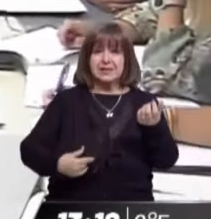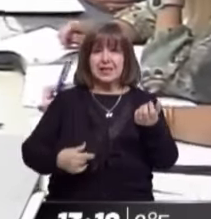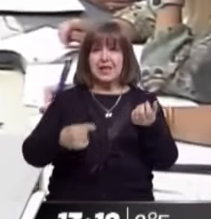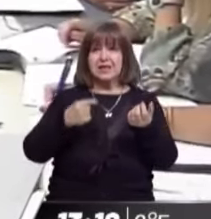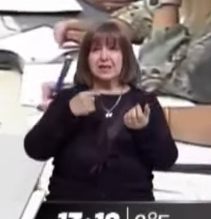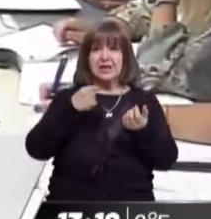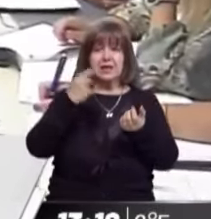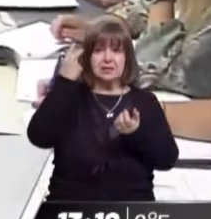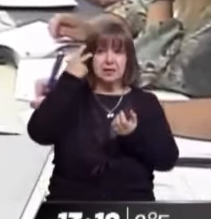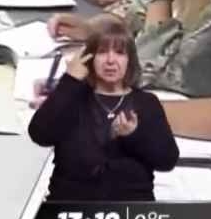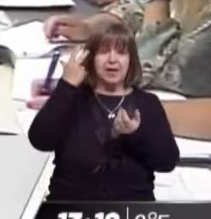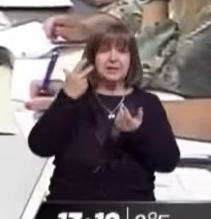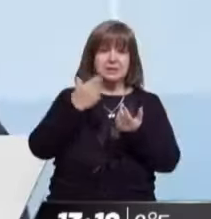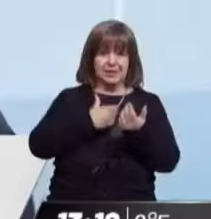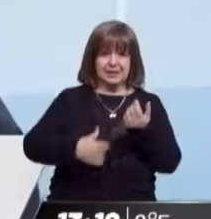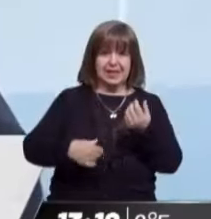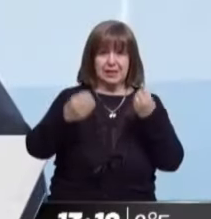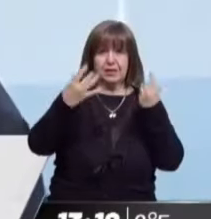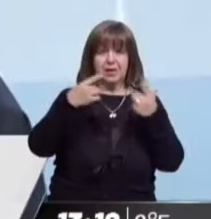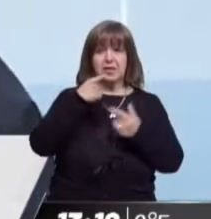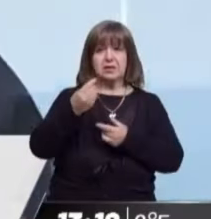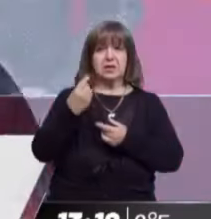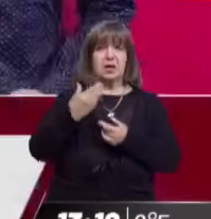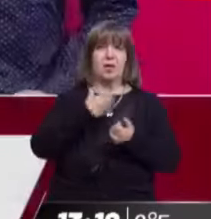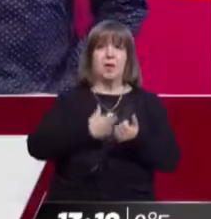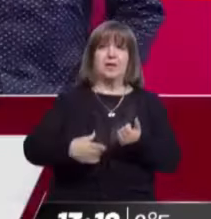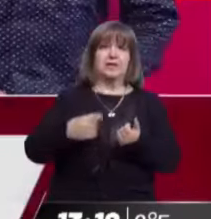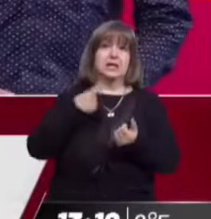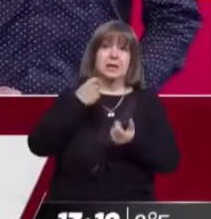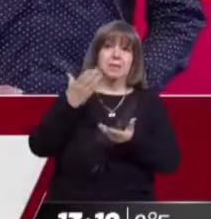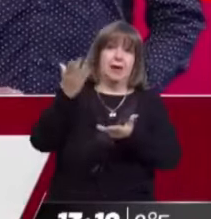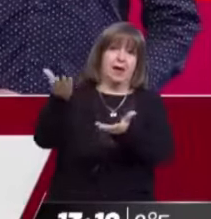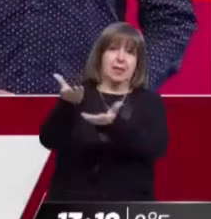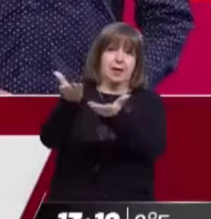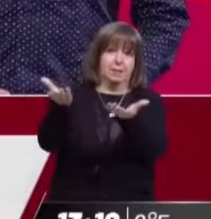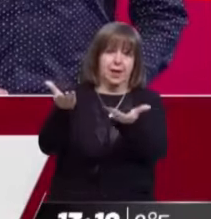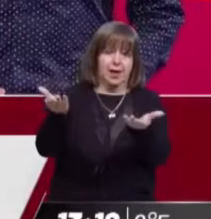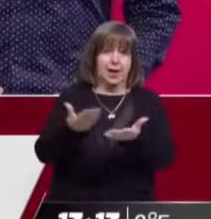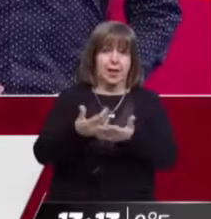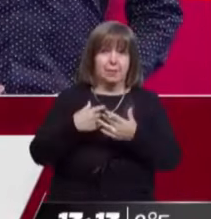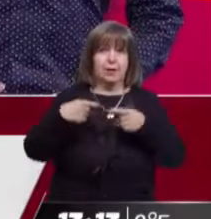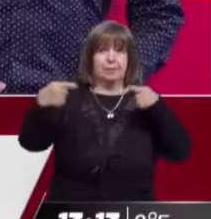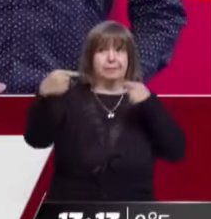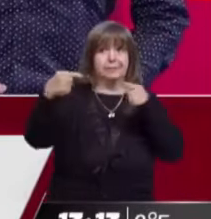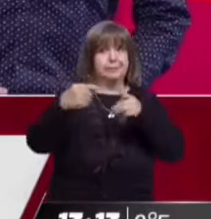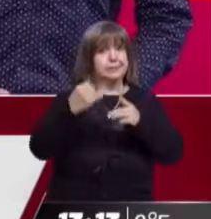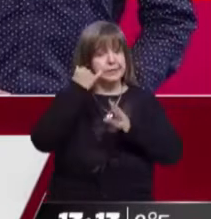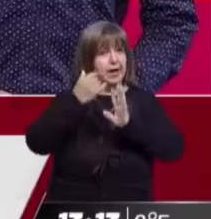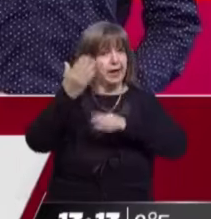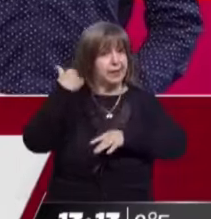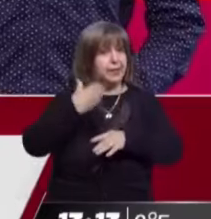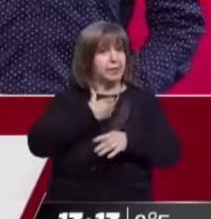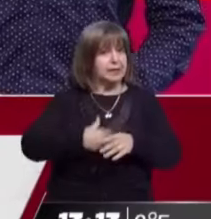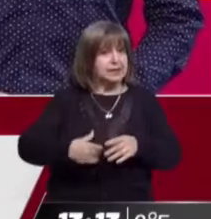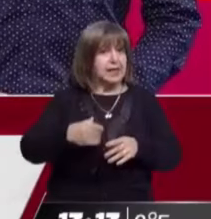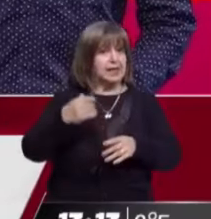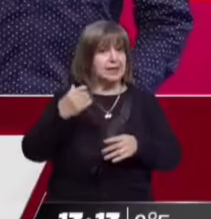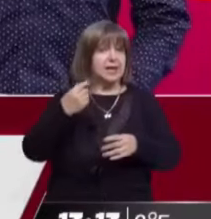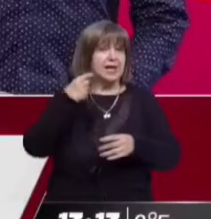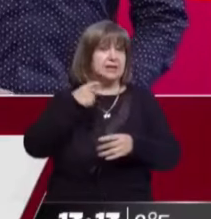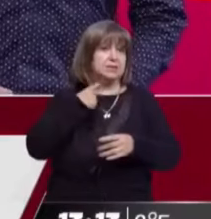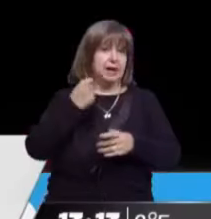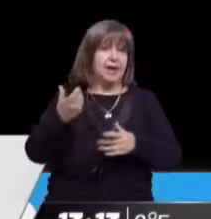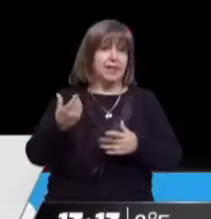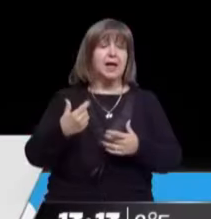la familia Messi y apuntó contra el presidente de España que sabemos que en estos últimos tiempos han tenido bastantes encontronazos Por así decirlo tenemos el twet del